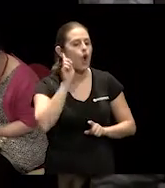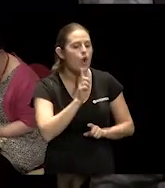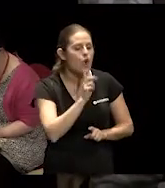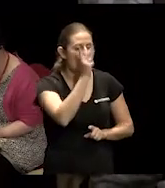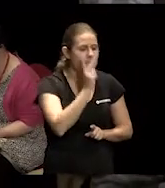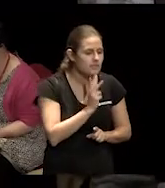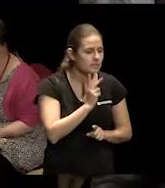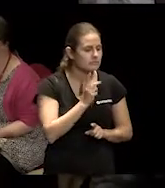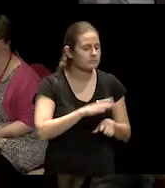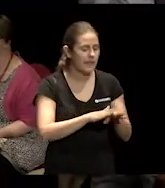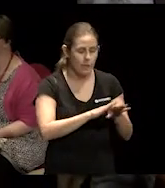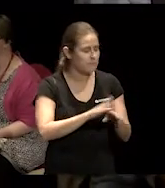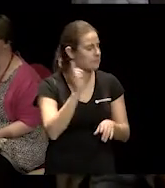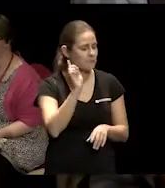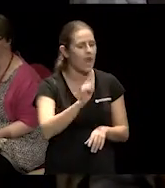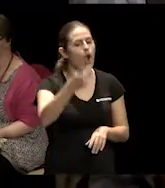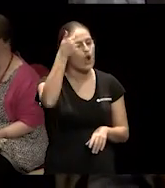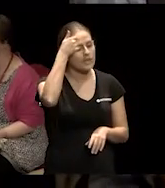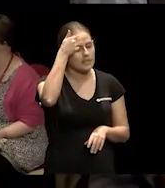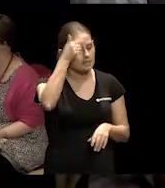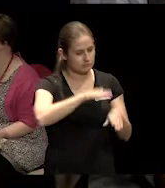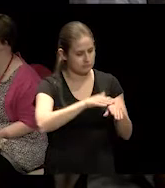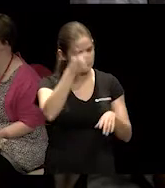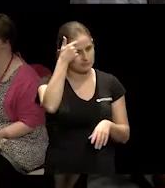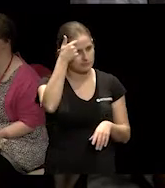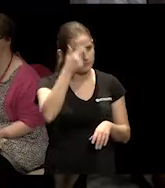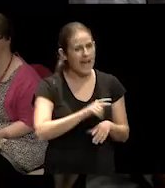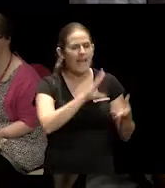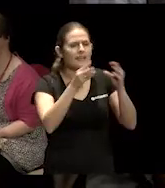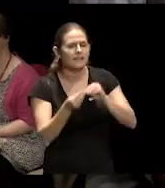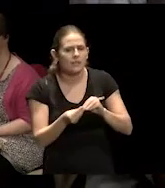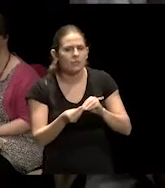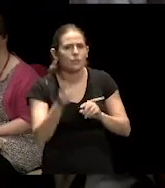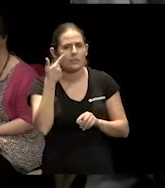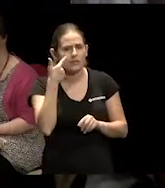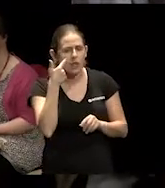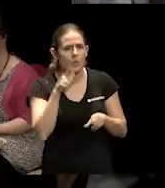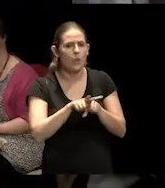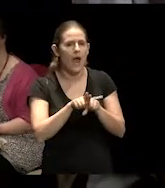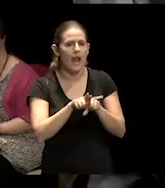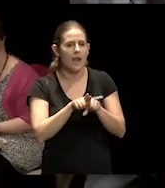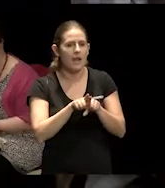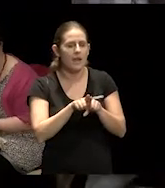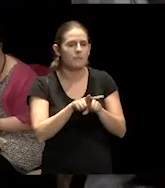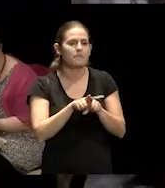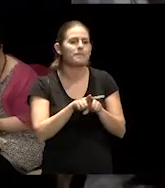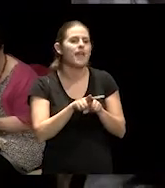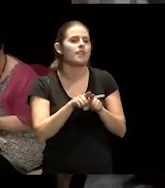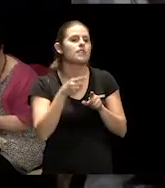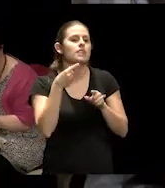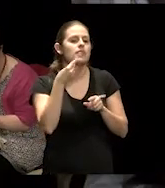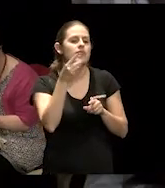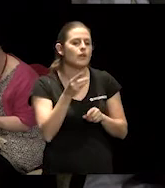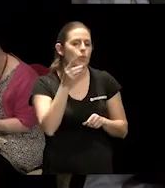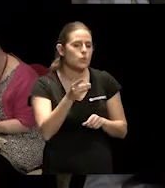proceso consistía en explicarle, mediante audioguías, qué es lo que está ocurriendo en escena, ¿no? He entendido bien, ¿no?, el discurso. Pero claro, esto exige